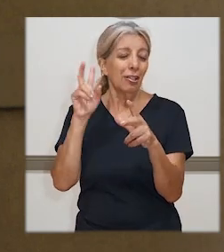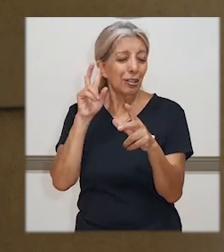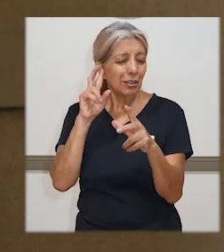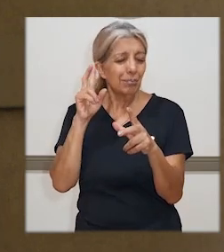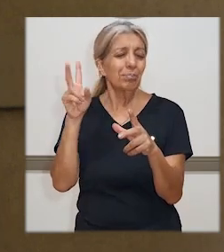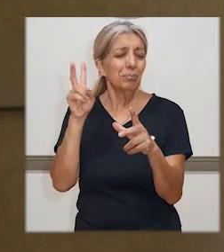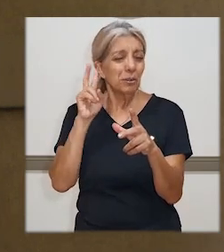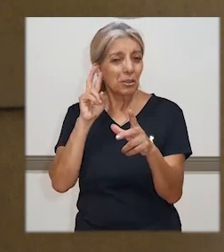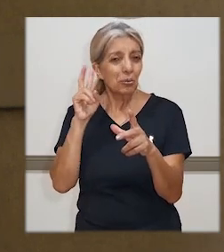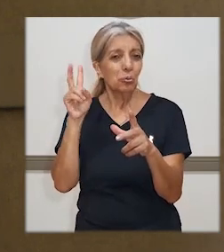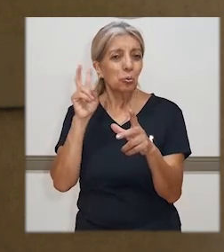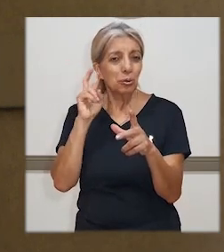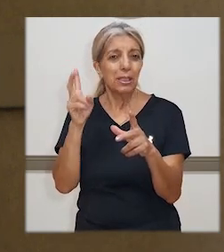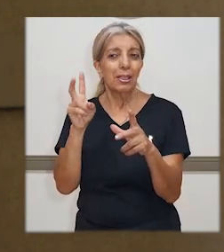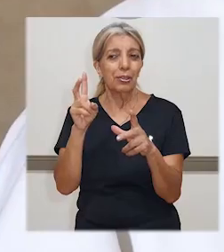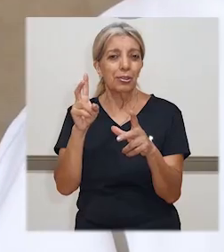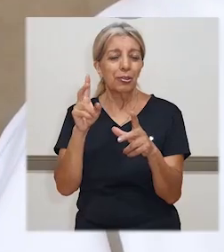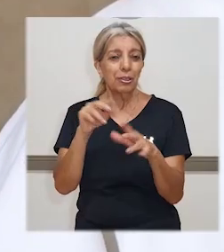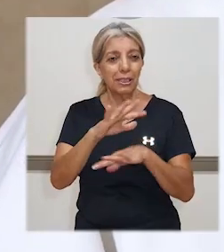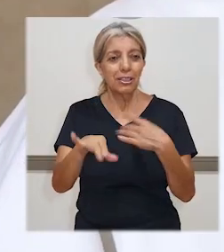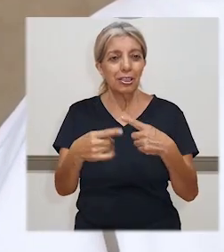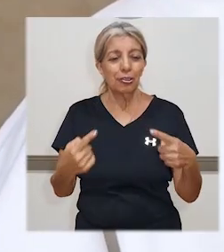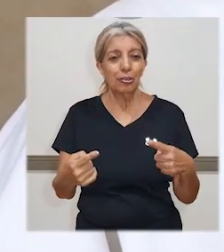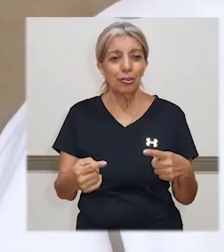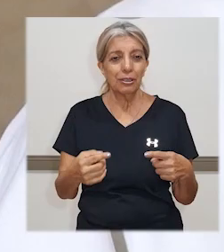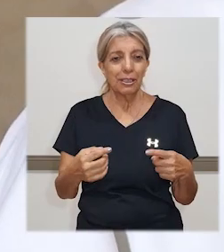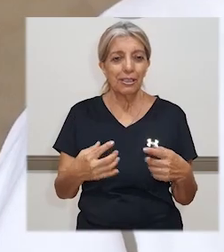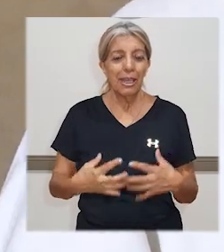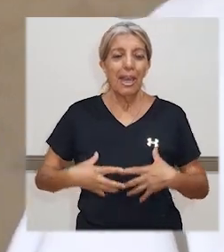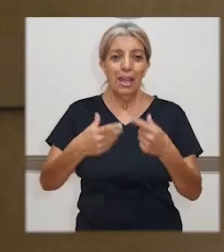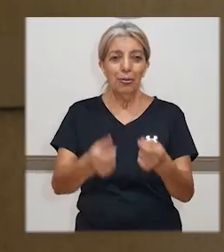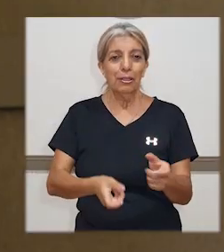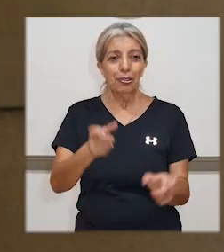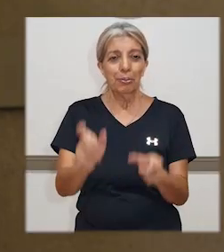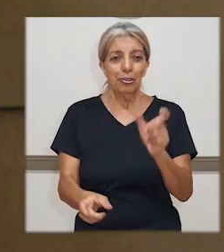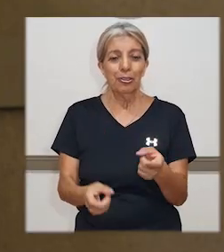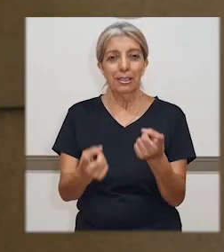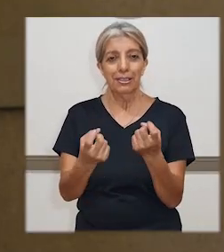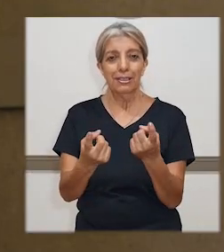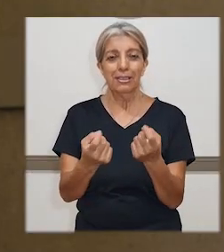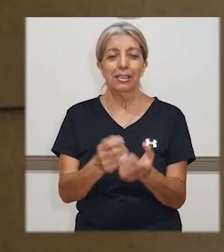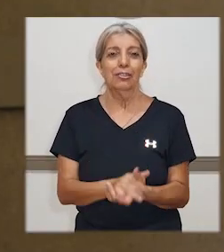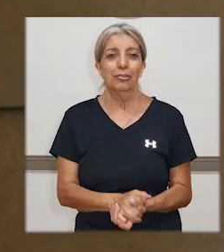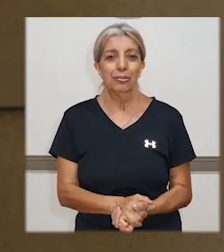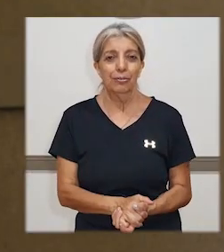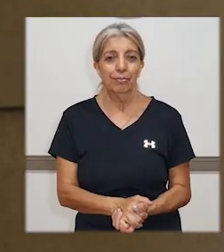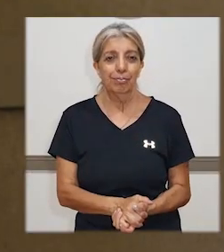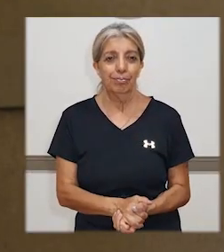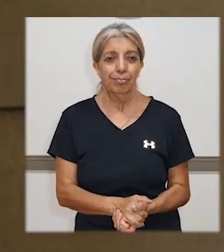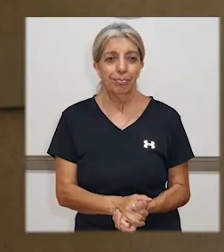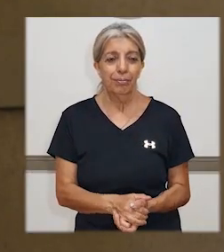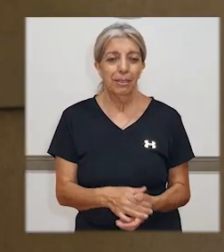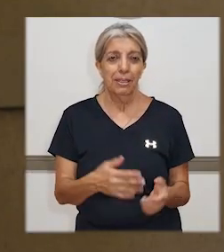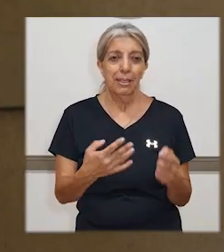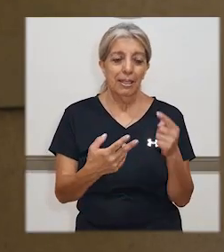ese lugar donde late el corazón misericordioso del Padre. Lo segundo que comparto tiene que ver con lo que